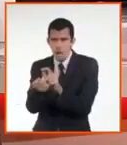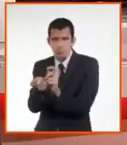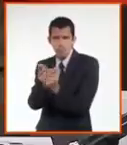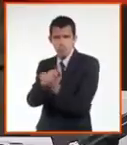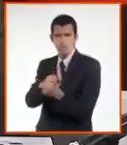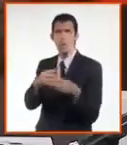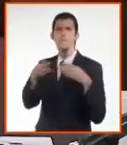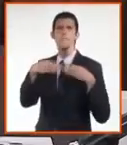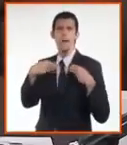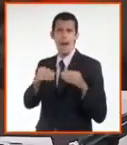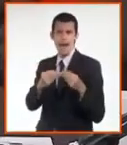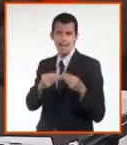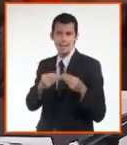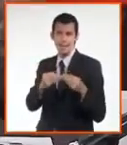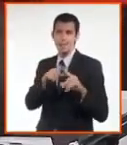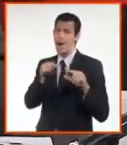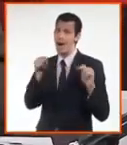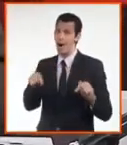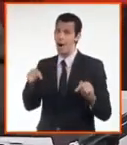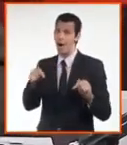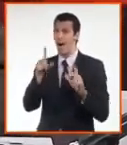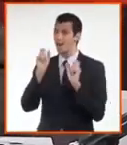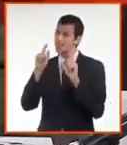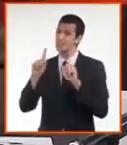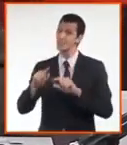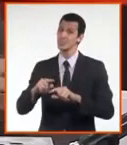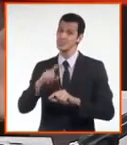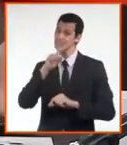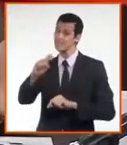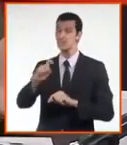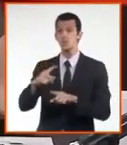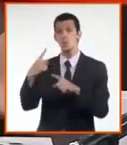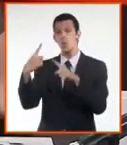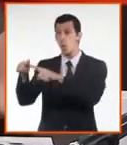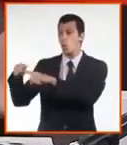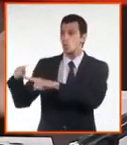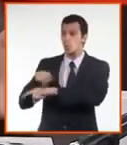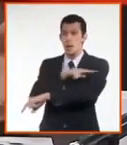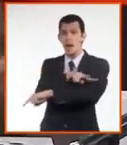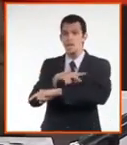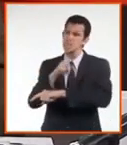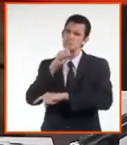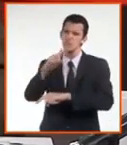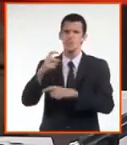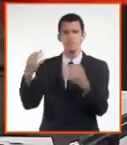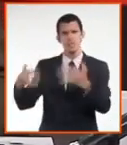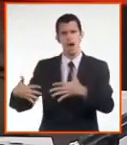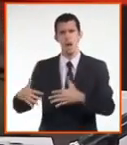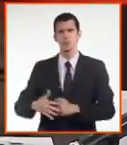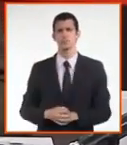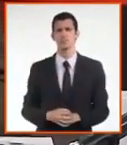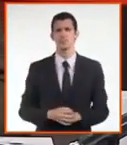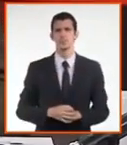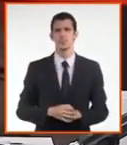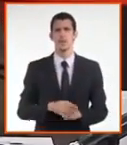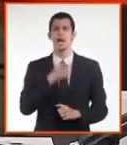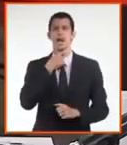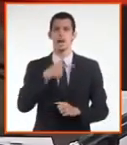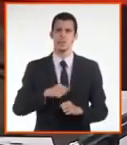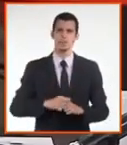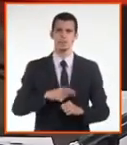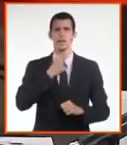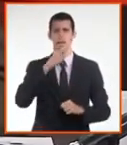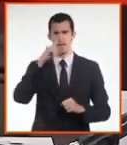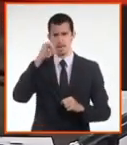con respecto al año anterior el principio activo aumentó en un 132 por ciento la tioridazina para poner otro